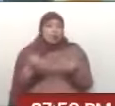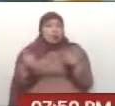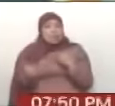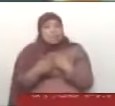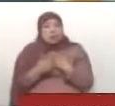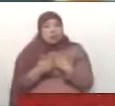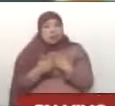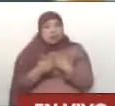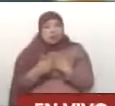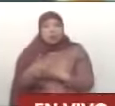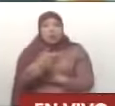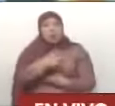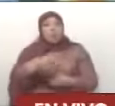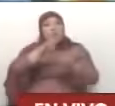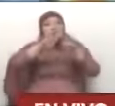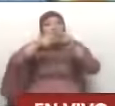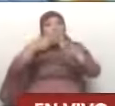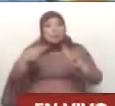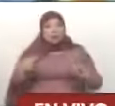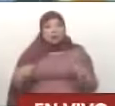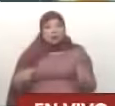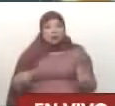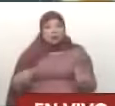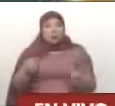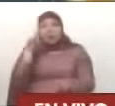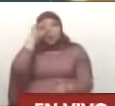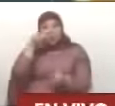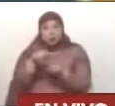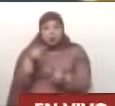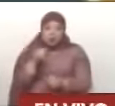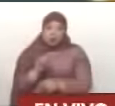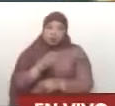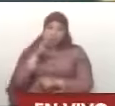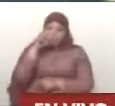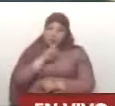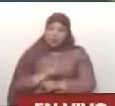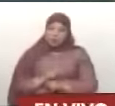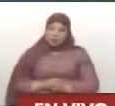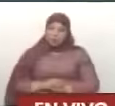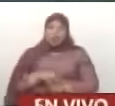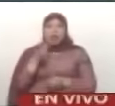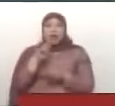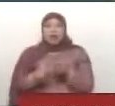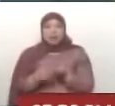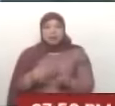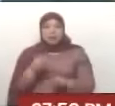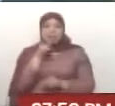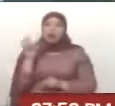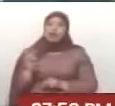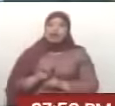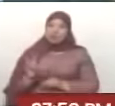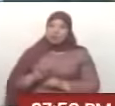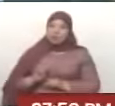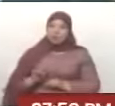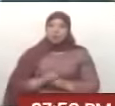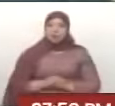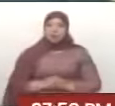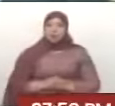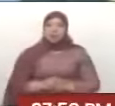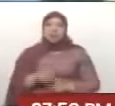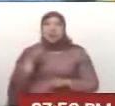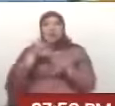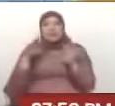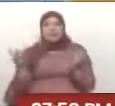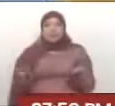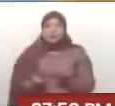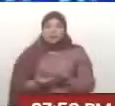detenerlo. Y hay que buscar la paz, que es uno de los grandes logros que hemos tenido estos años. La paz de Venezuela y la paz del